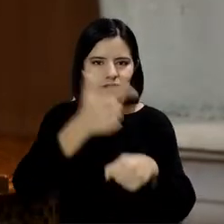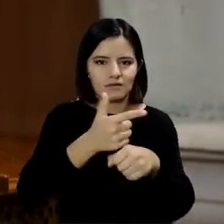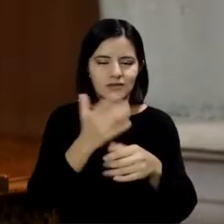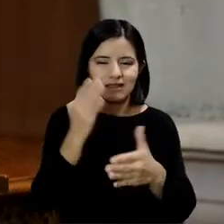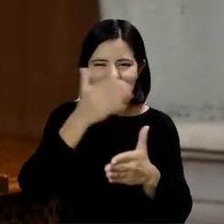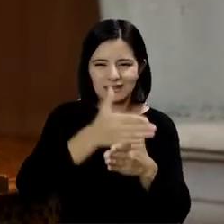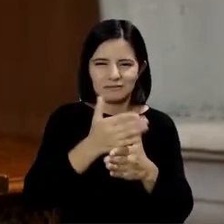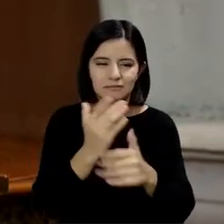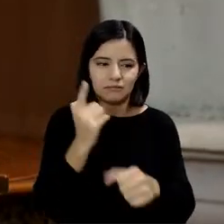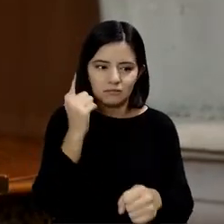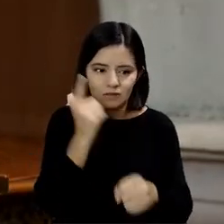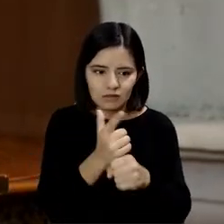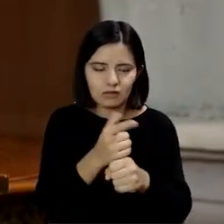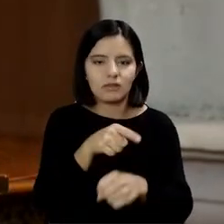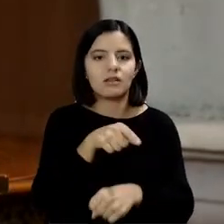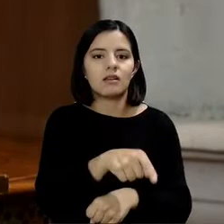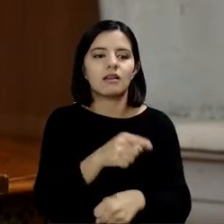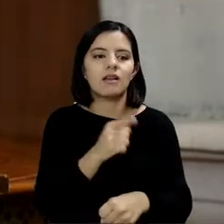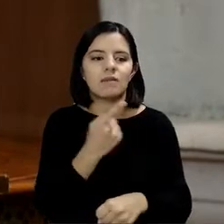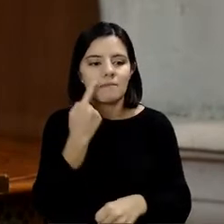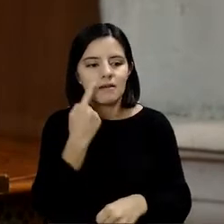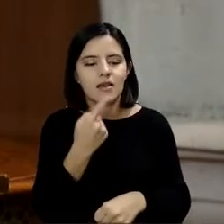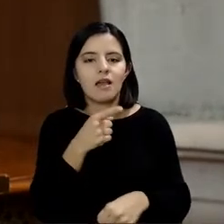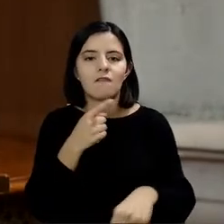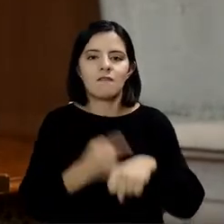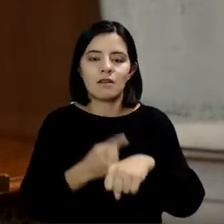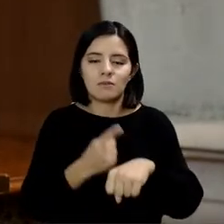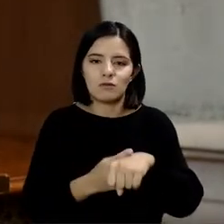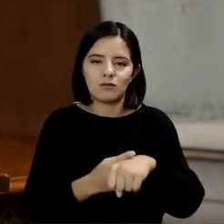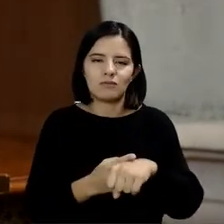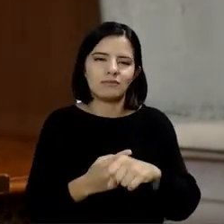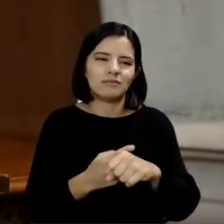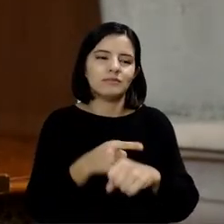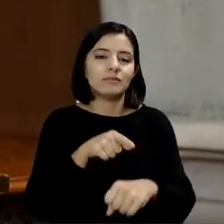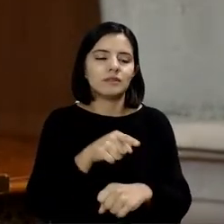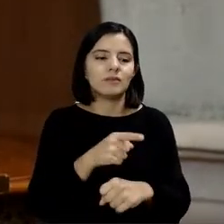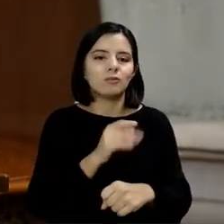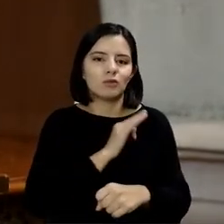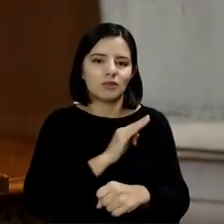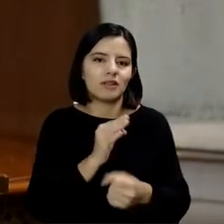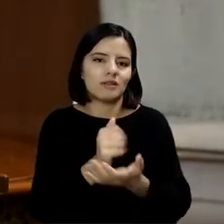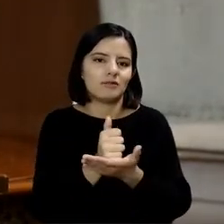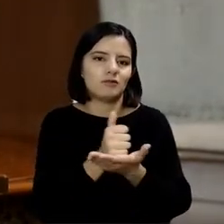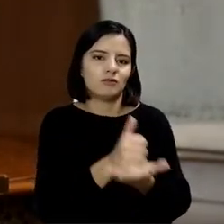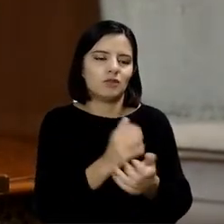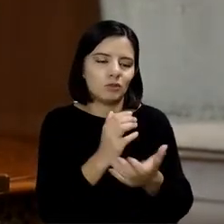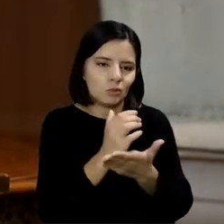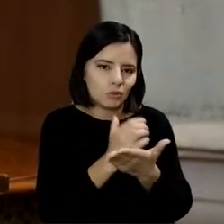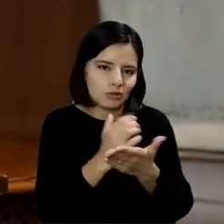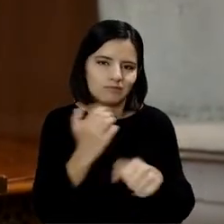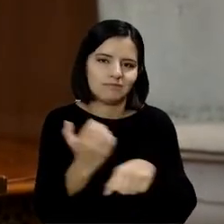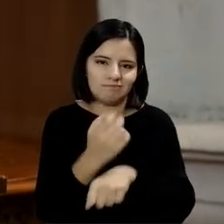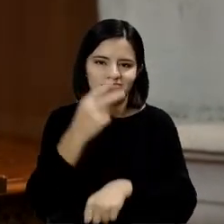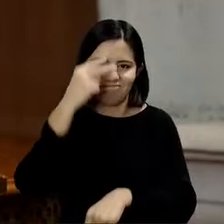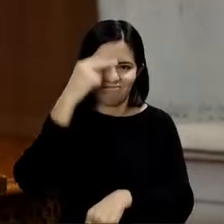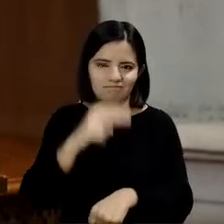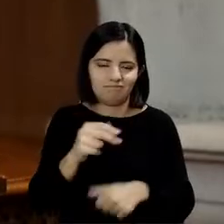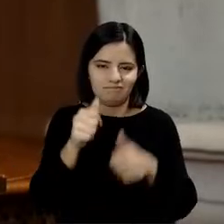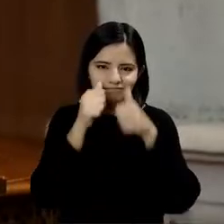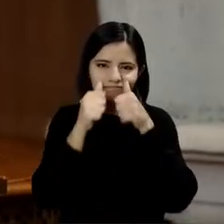y tratamiento de la diabetes e hipertensión en el Estado de México. Por su atención, gracias.